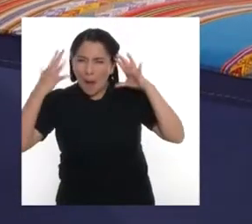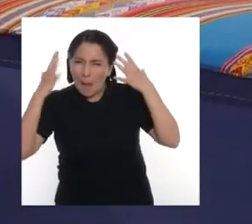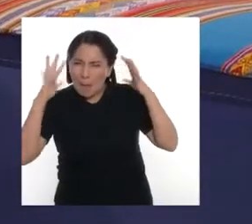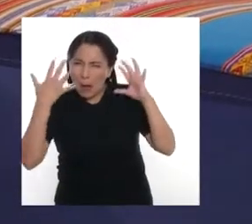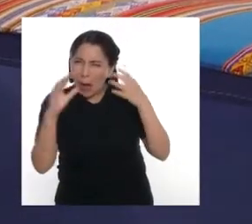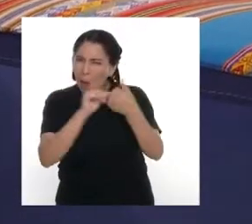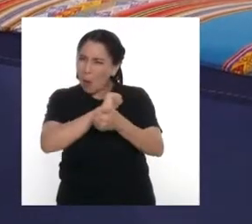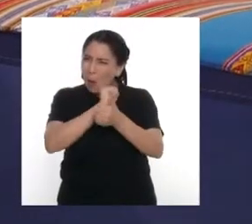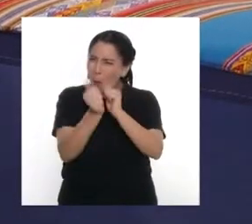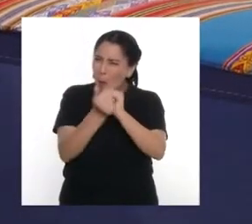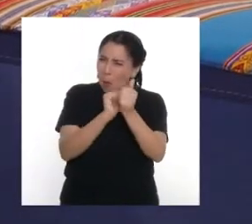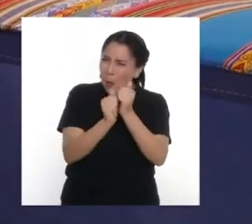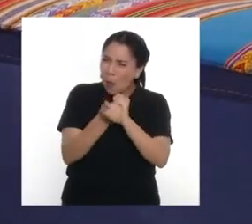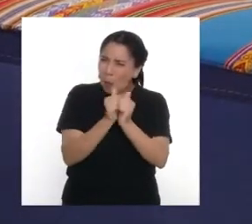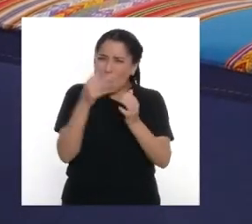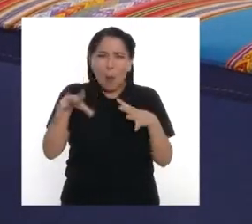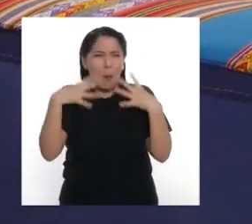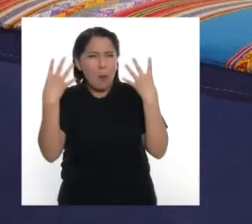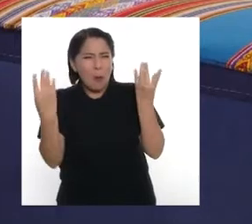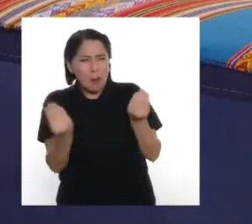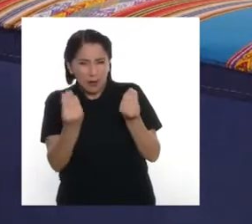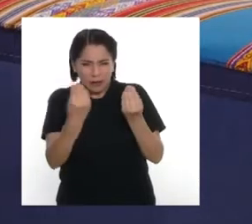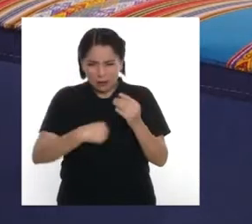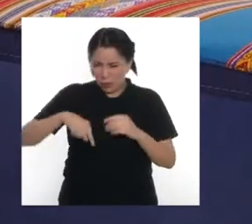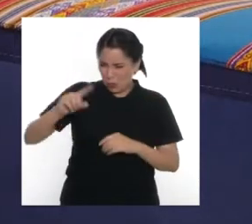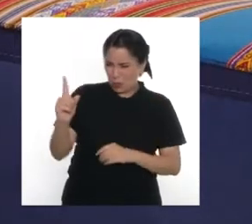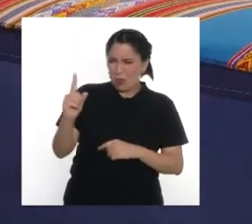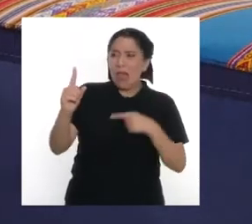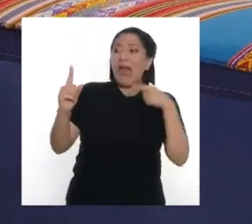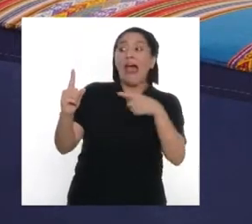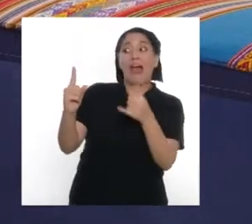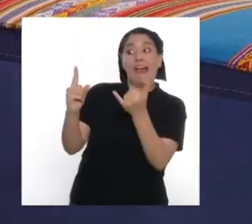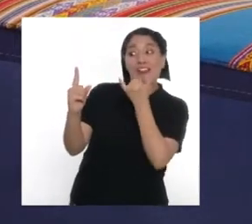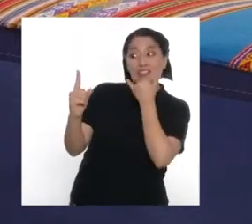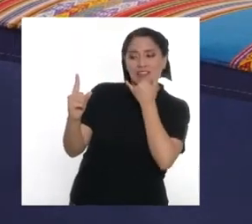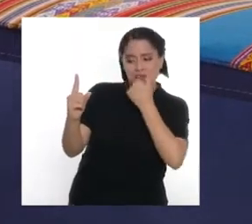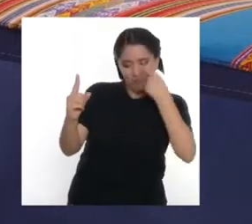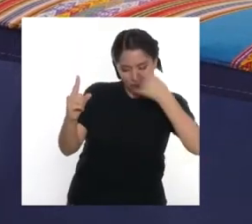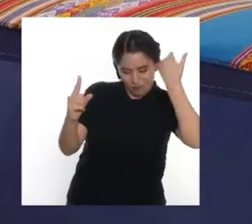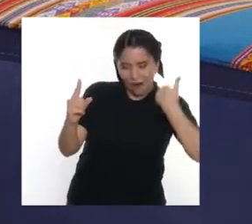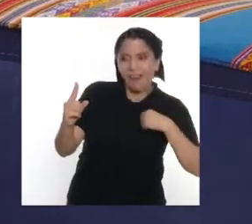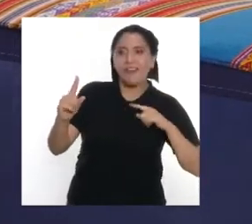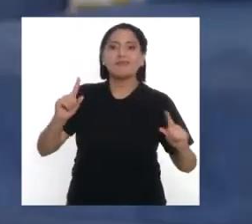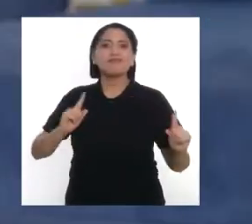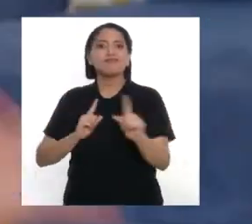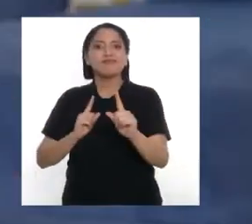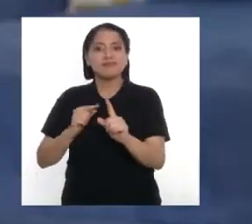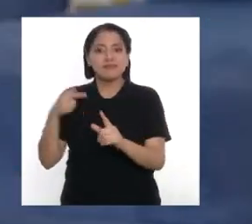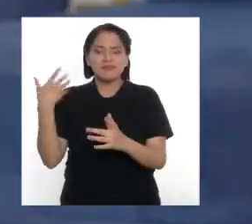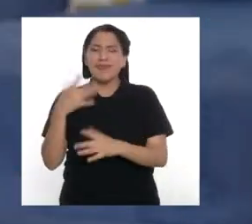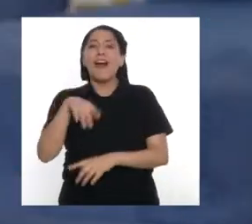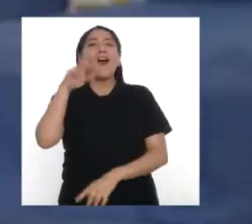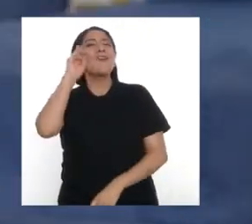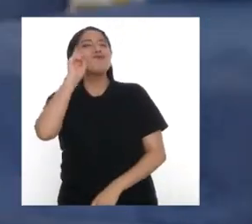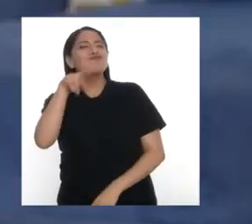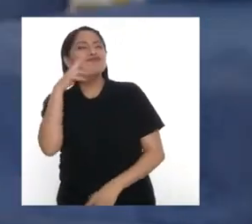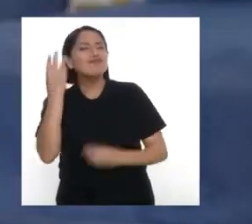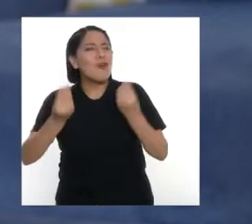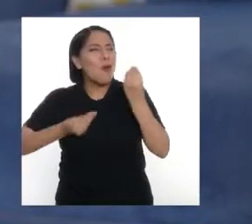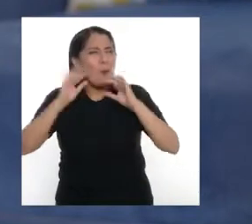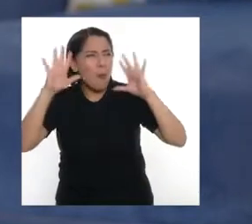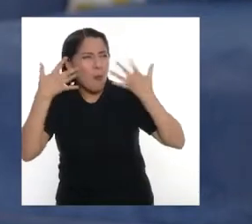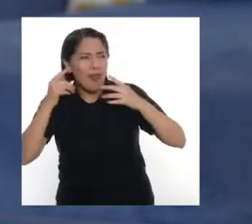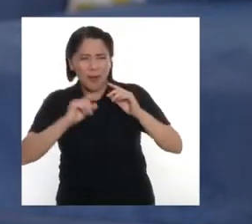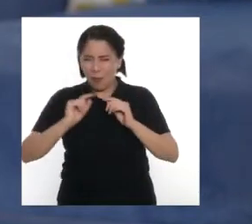Parece más como una competencia, porque en un momento uno dice, fallaste, empiezo yo. Tienes razón. Como si